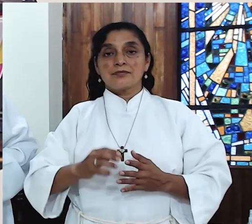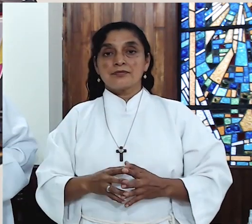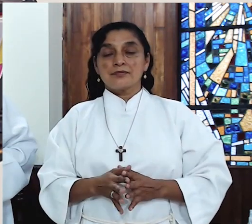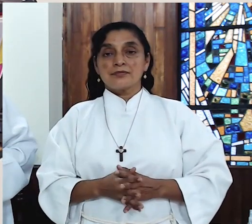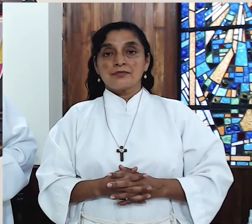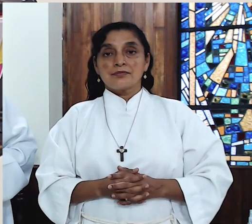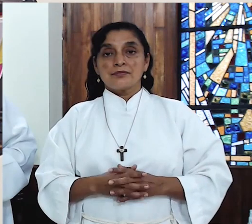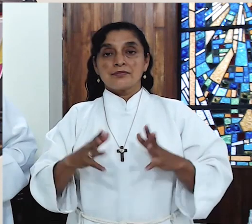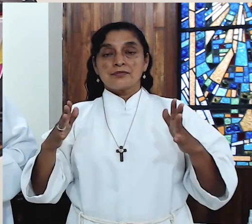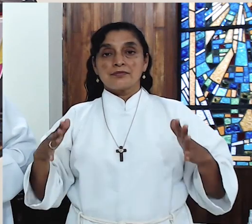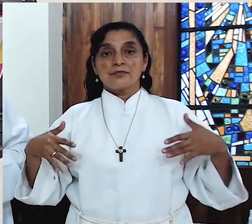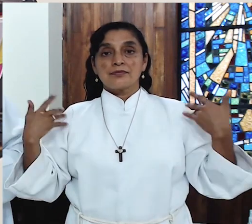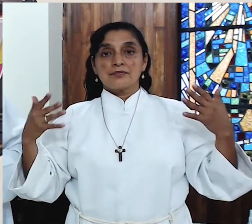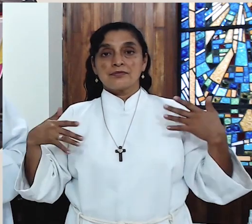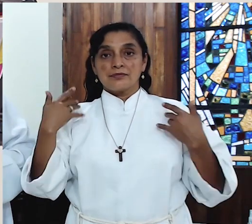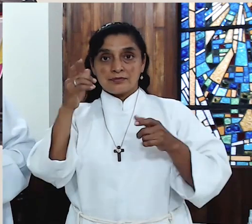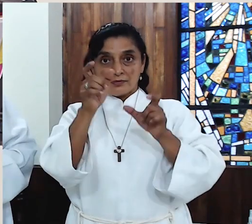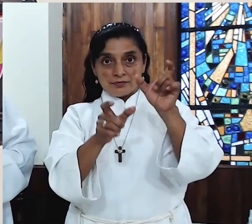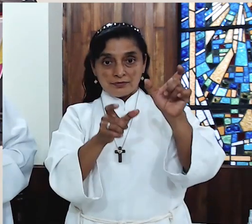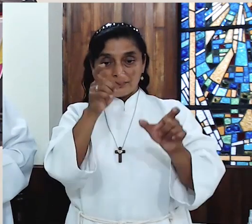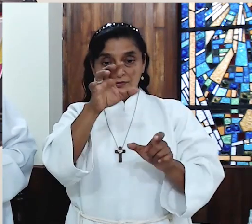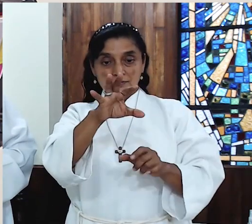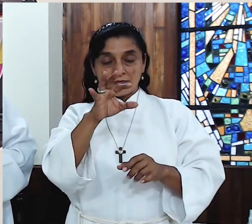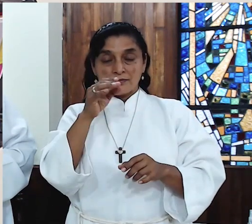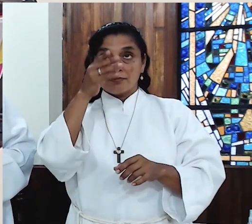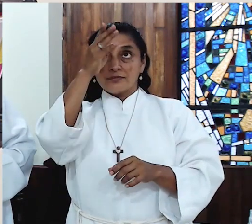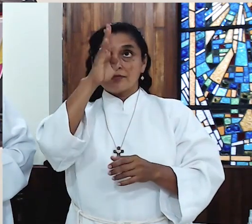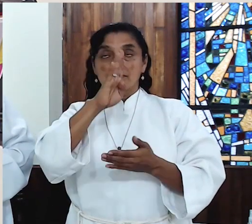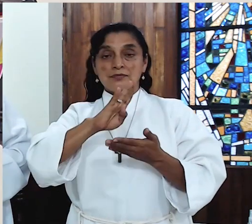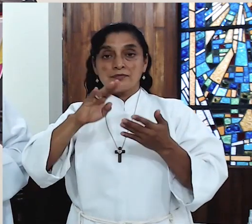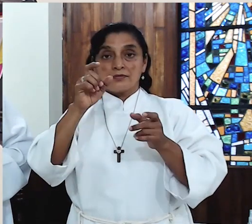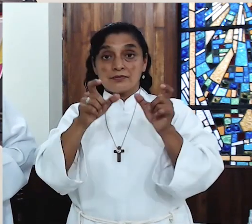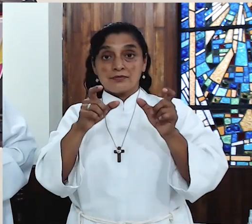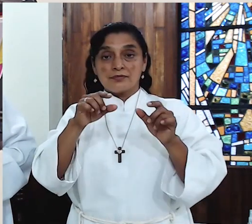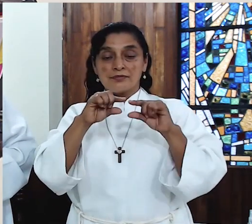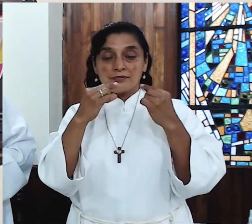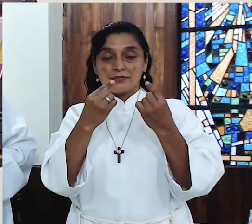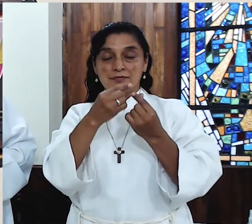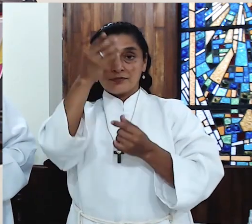Dios. Dichoso el pueblo